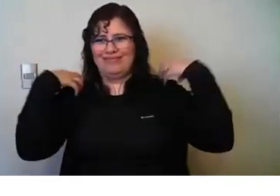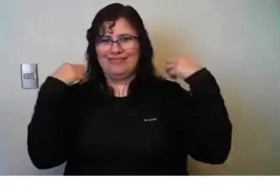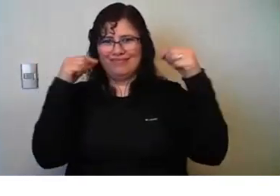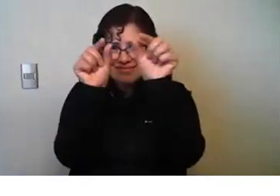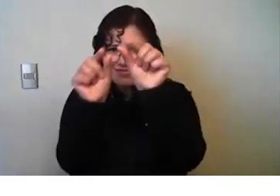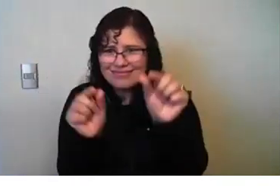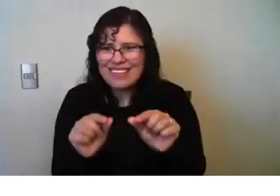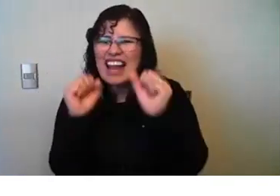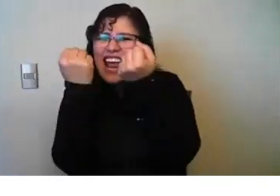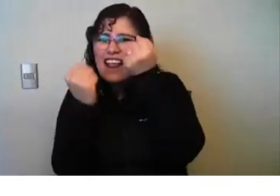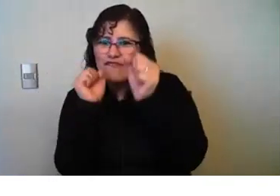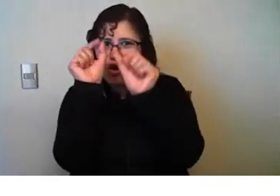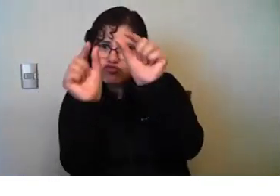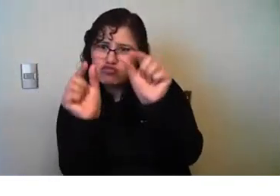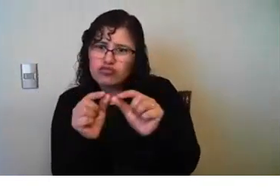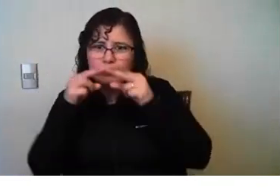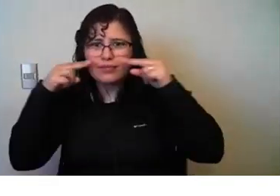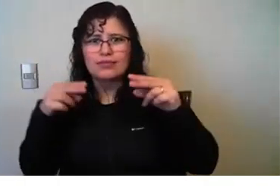este caso, nasal.